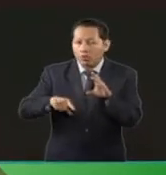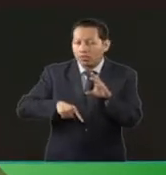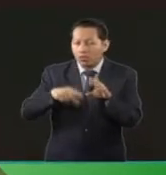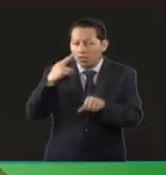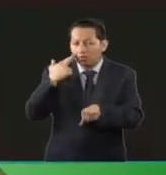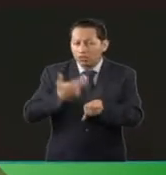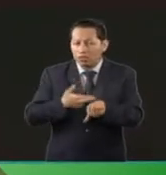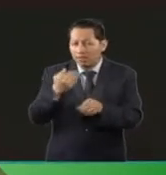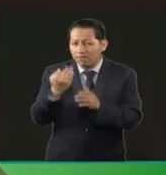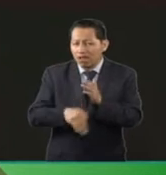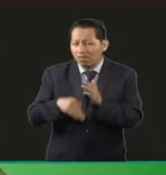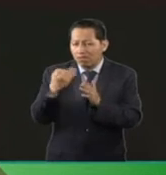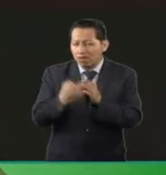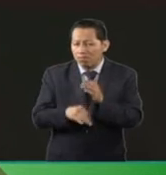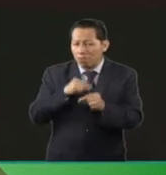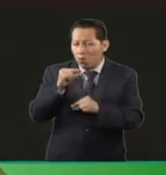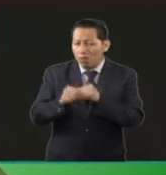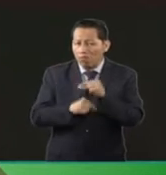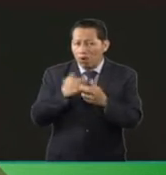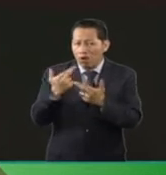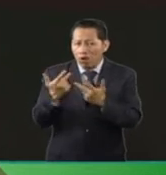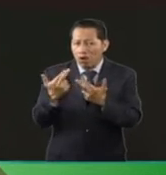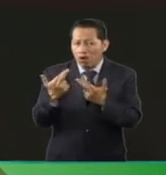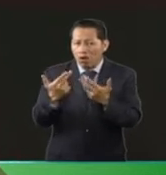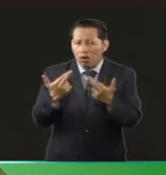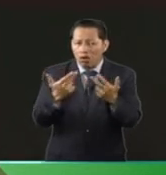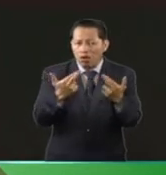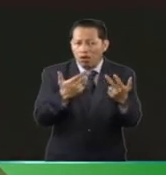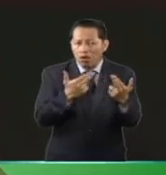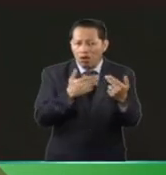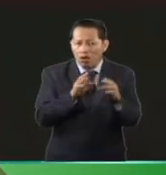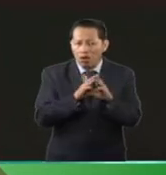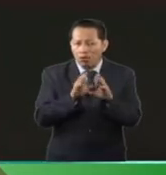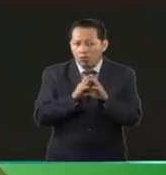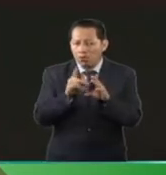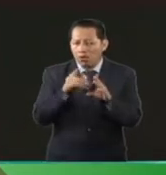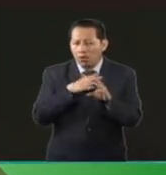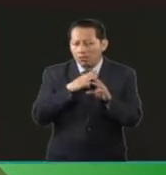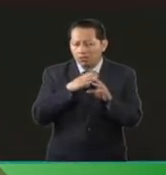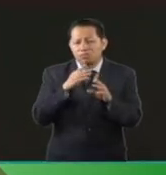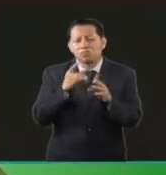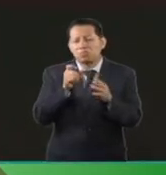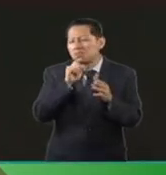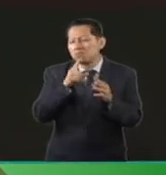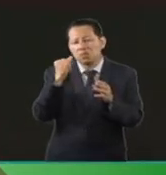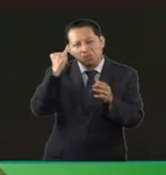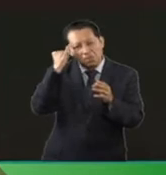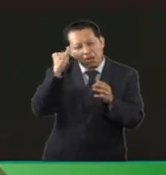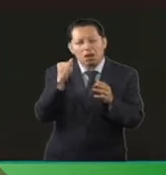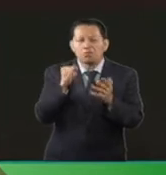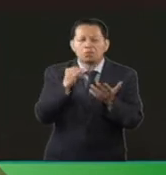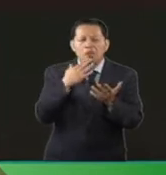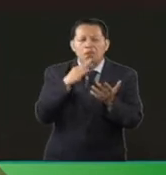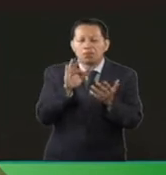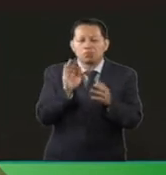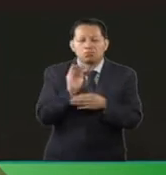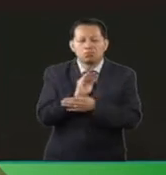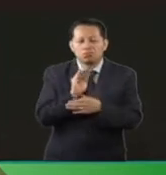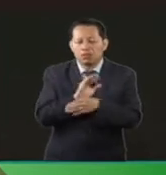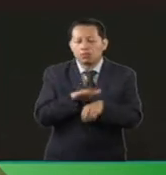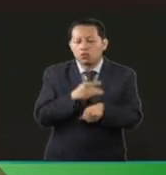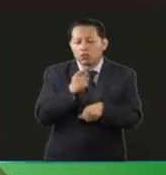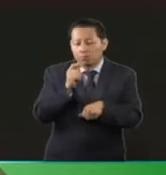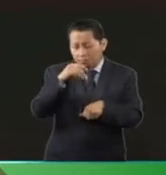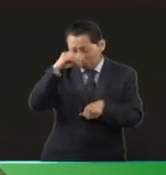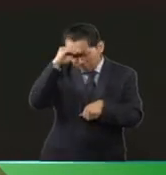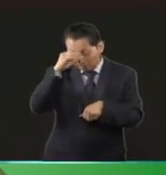deteriorando de manera sistemática a través de una demagogia simplona de que el hecho de que un bien sea